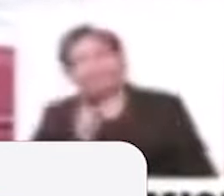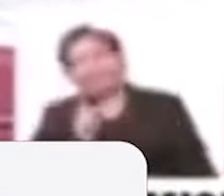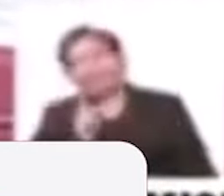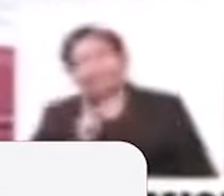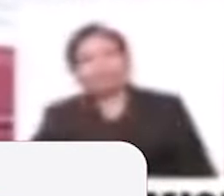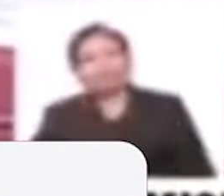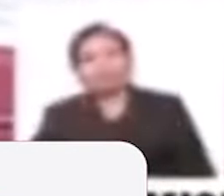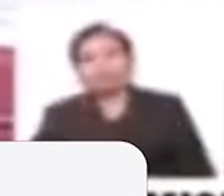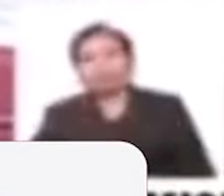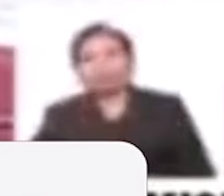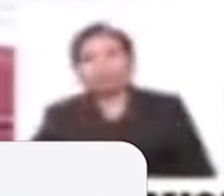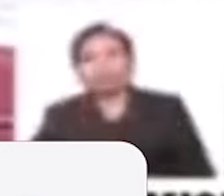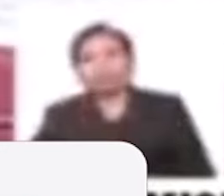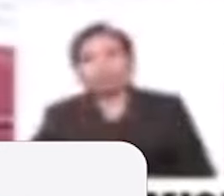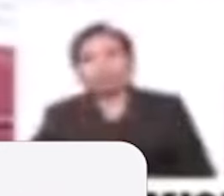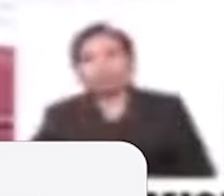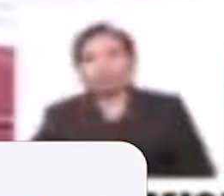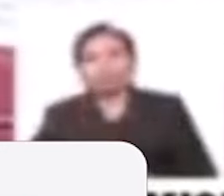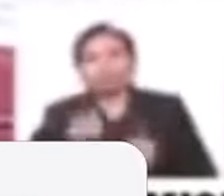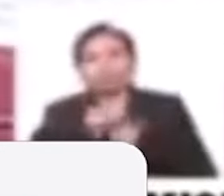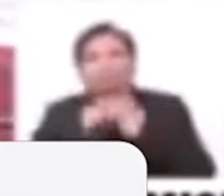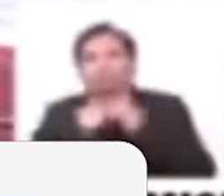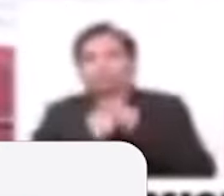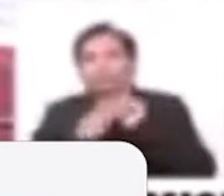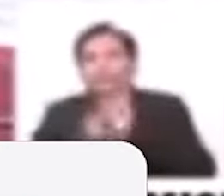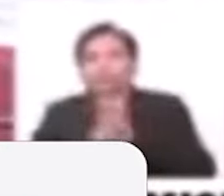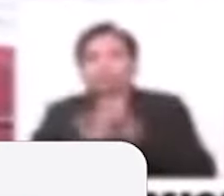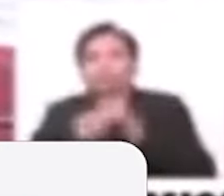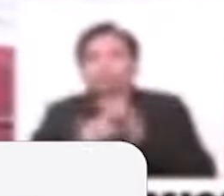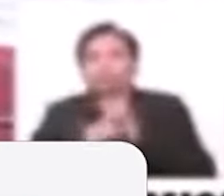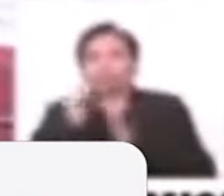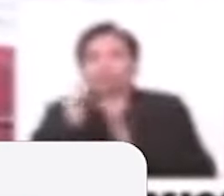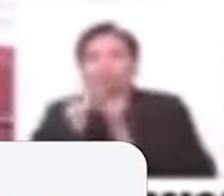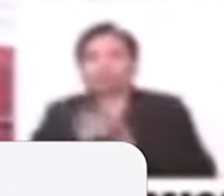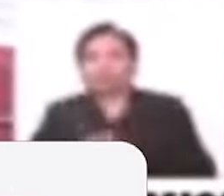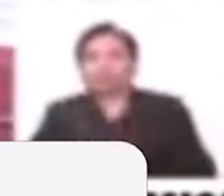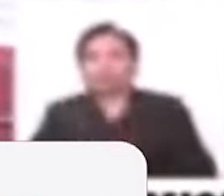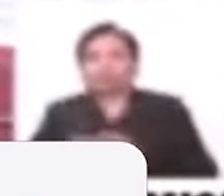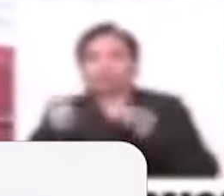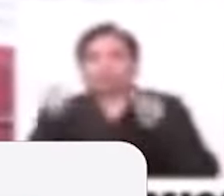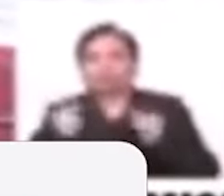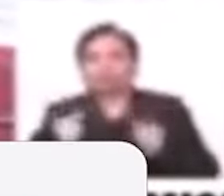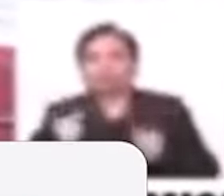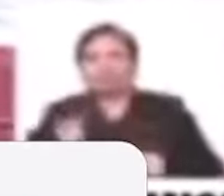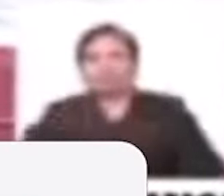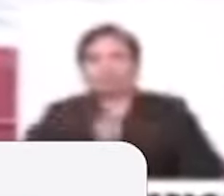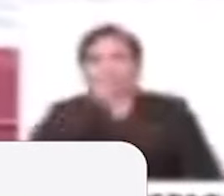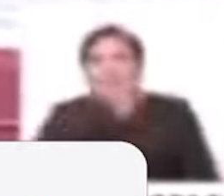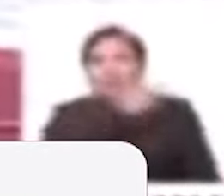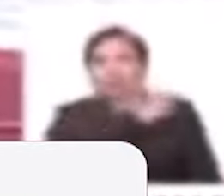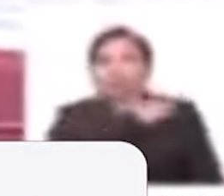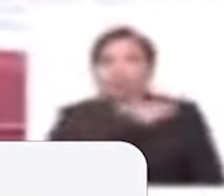no se puede sacarle la vuelta a la ley, no se puede alterar la estabilidad de los altos mandos.